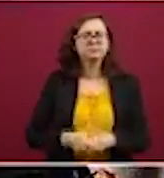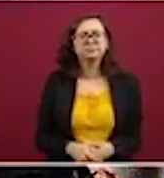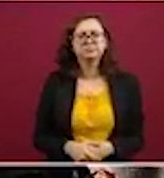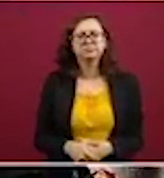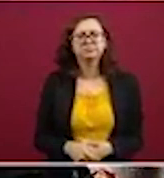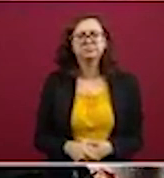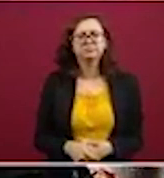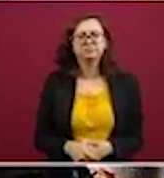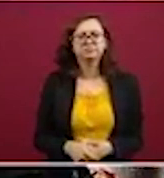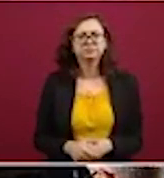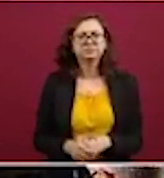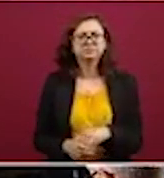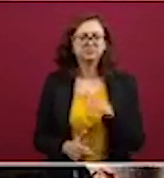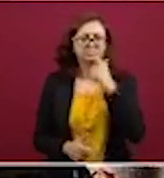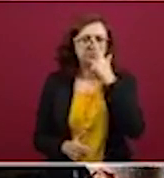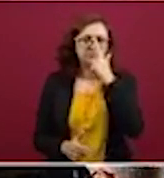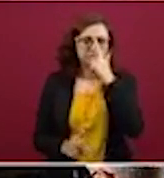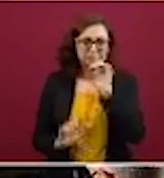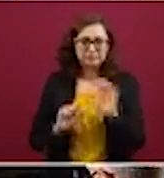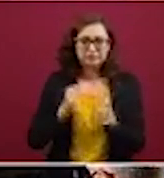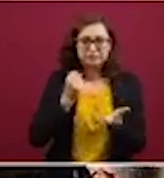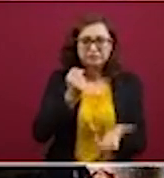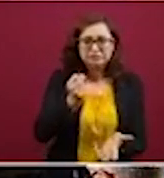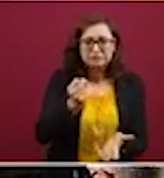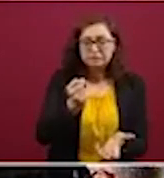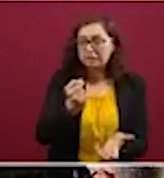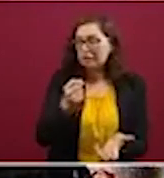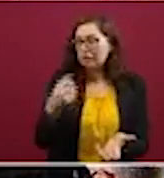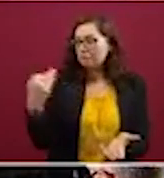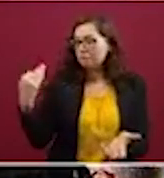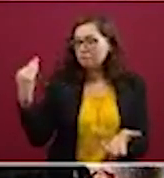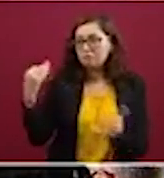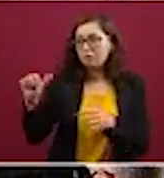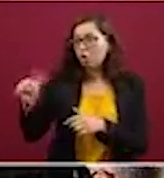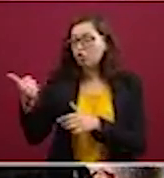y no se toca es sagrado